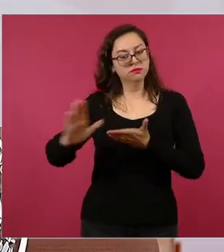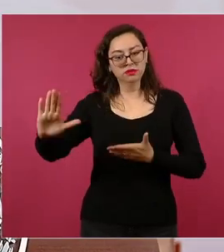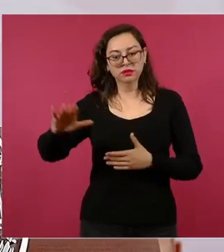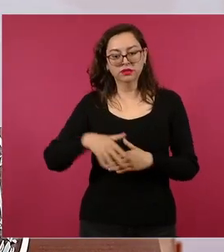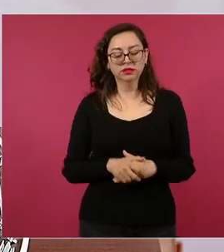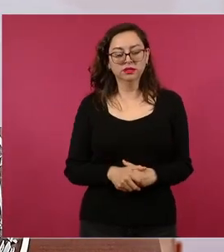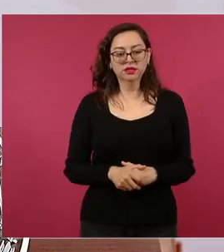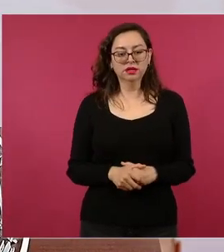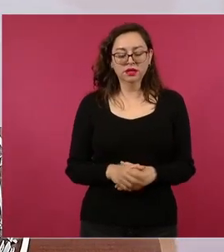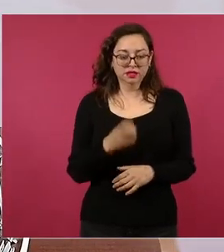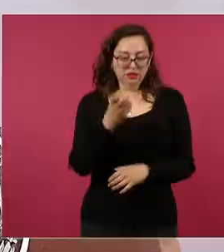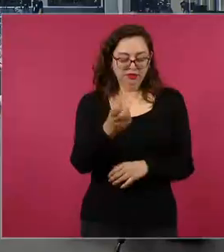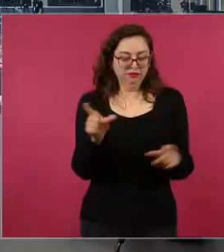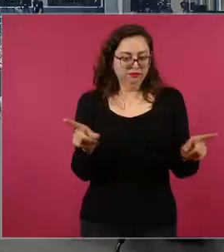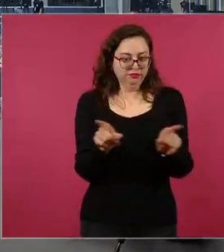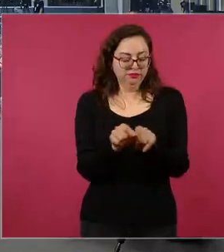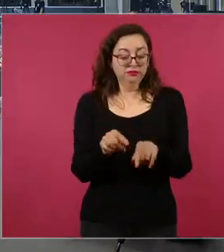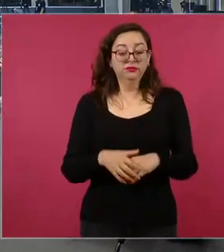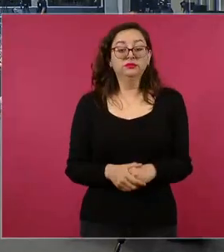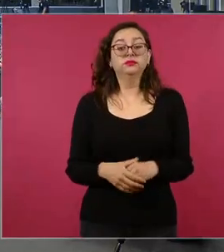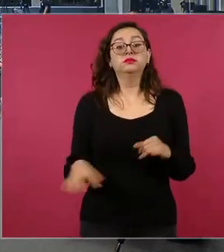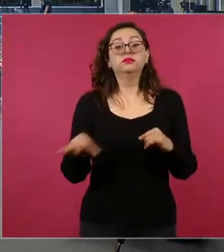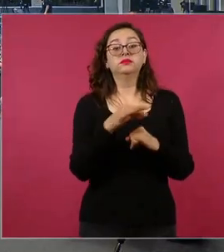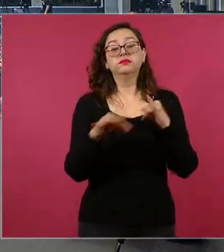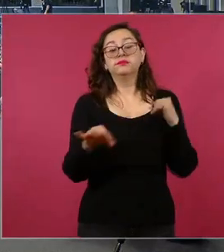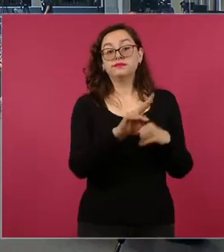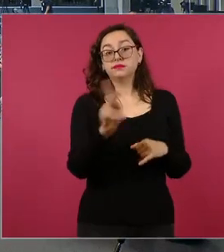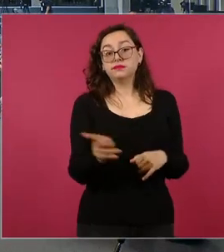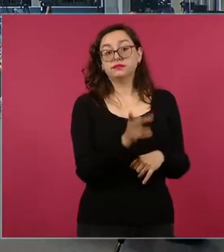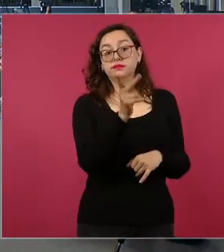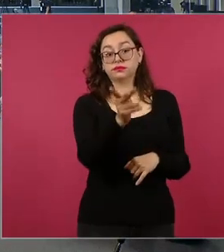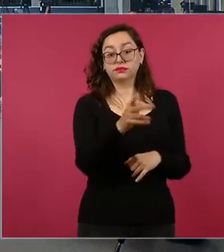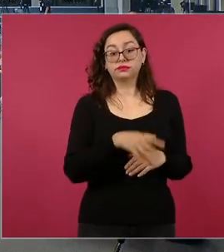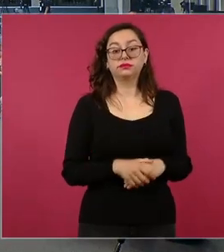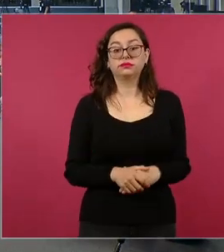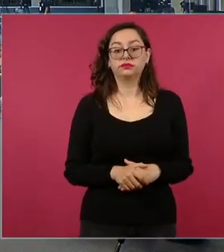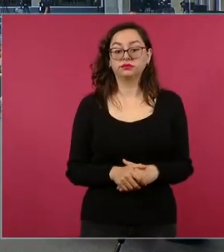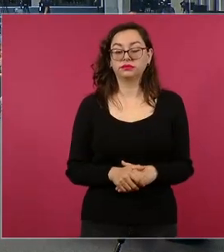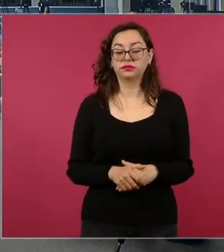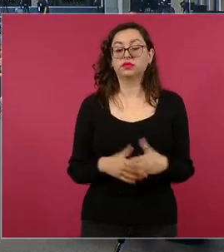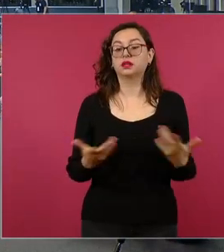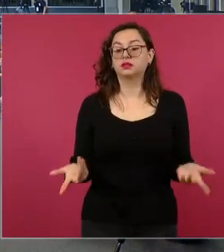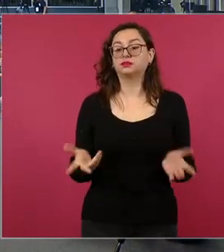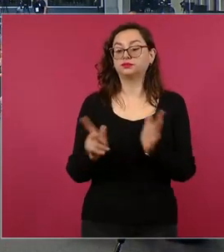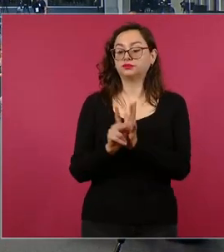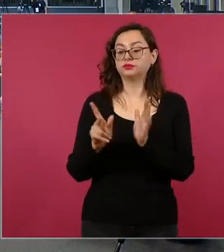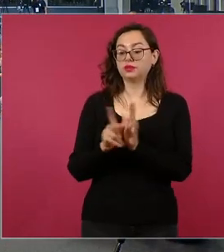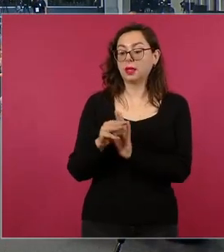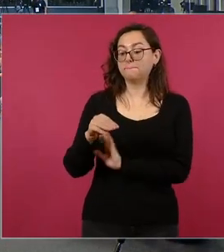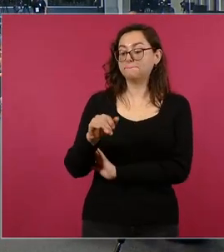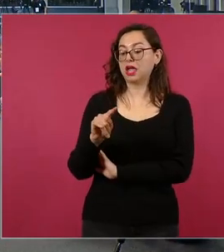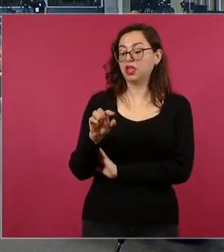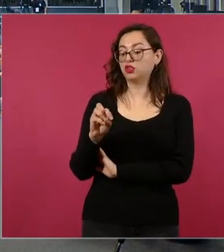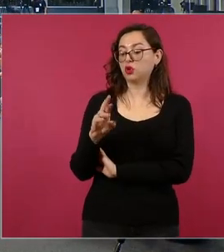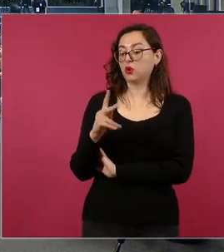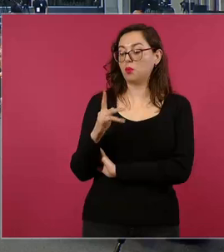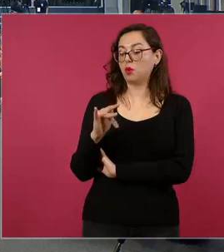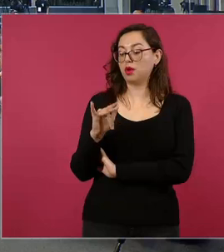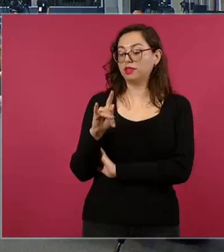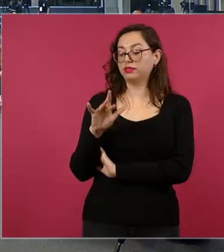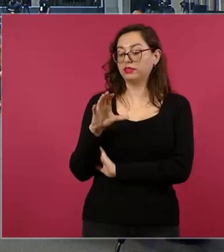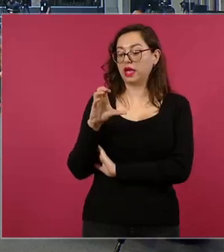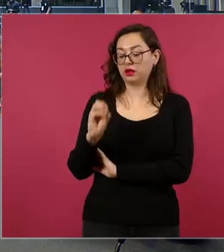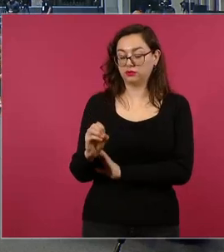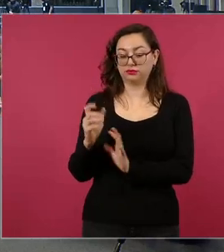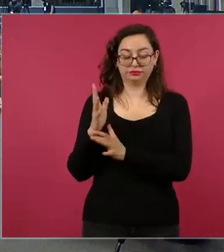es lo. Finalmente, señor presidente, en un medio liberal metropolitano y la 1530 escuché que la gobernadora electa,